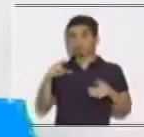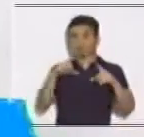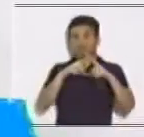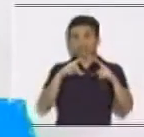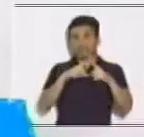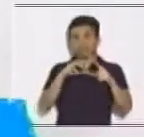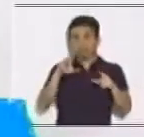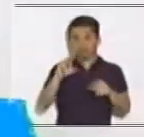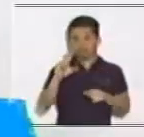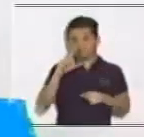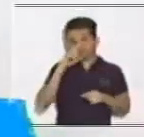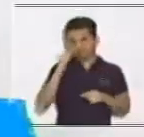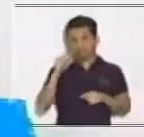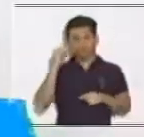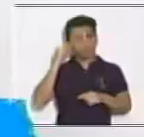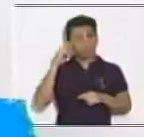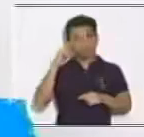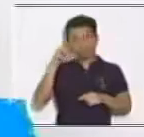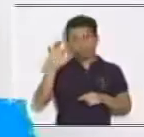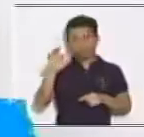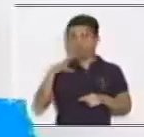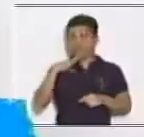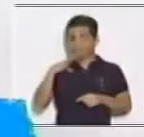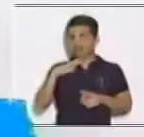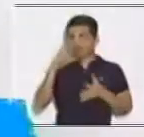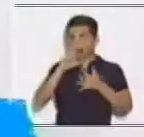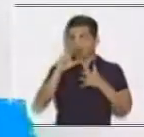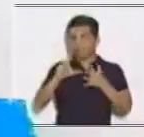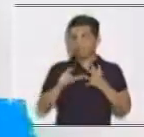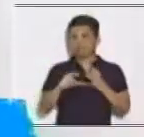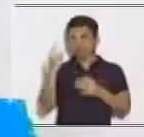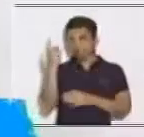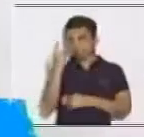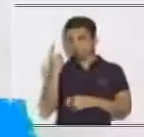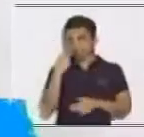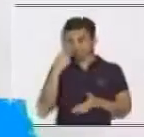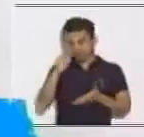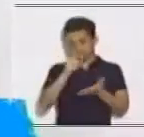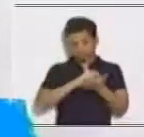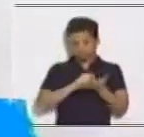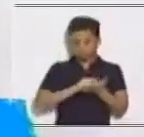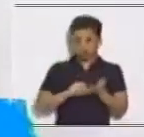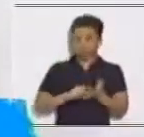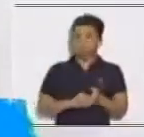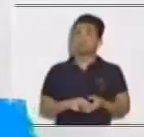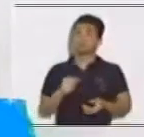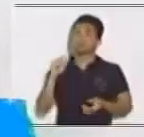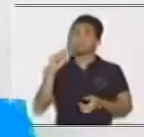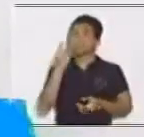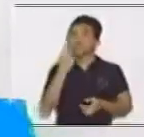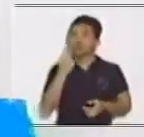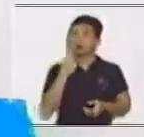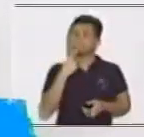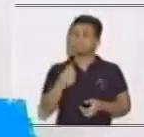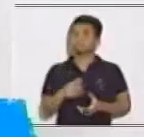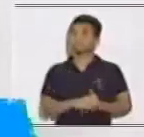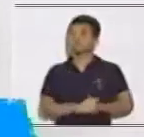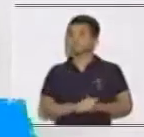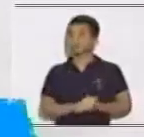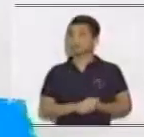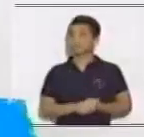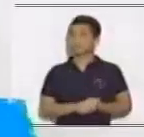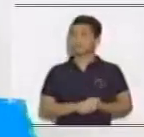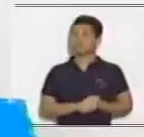muy importantes. Apuntemos la primera. Número 1. Un